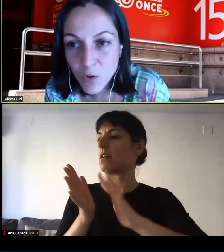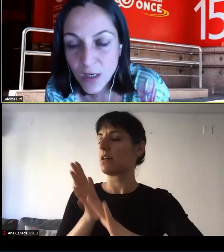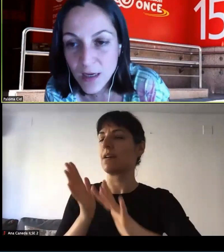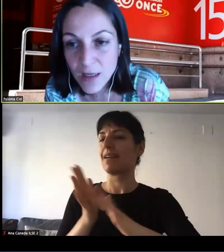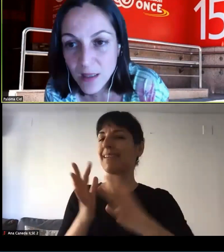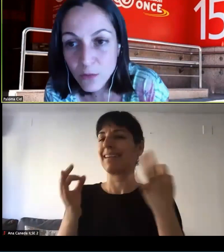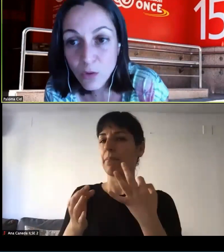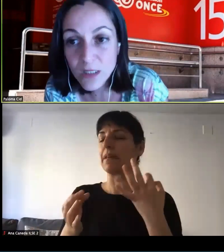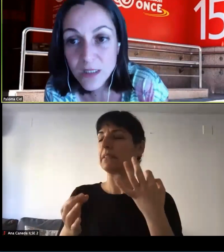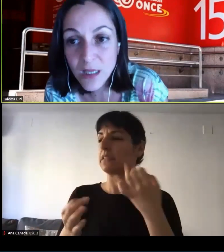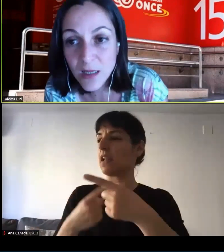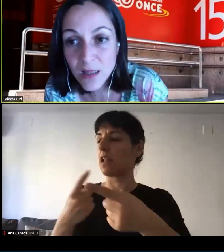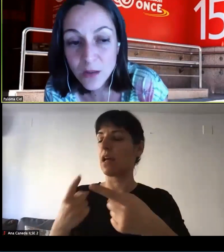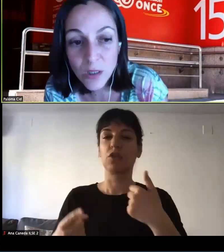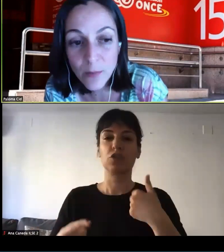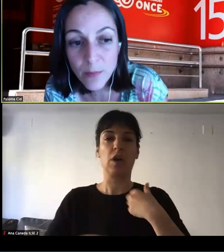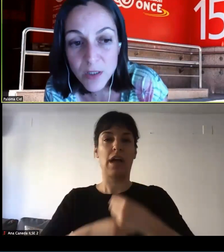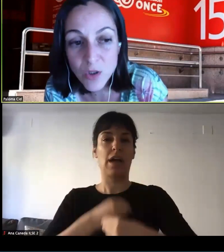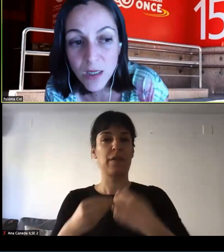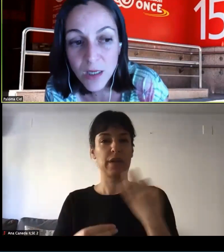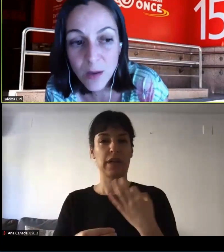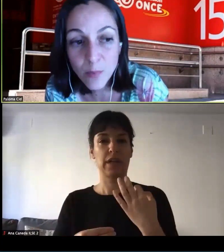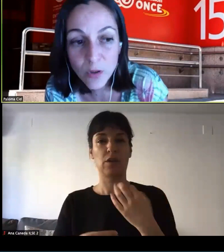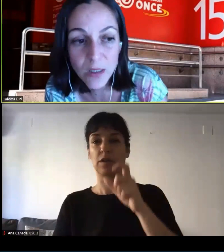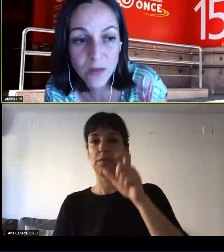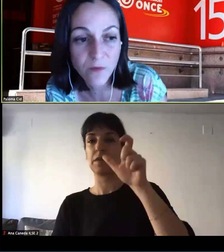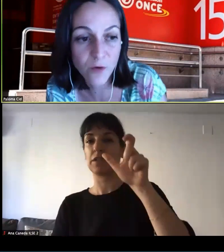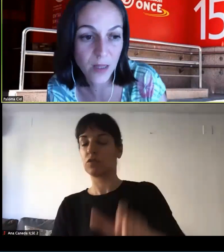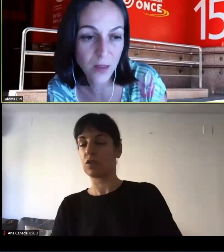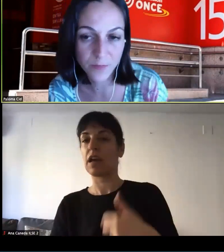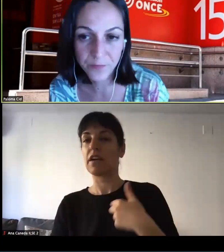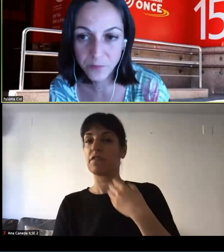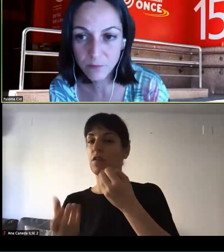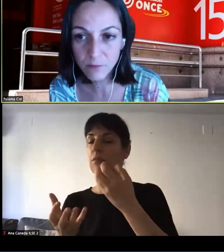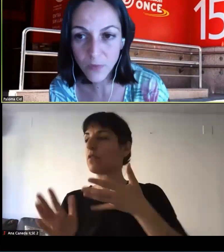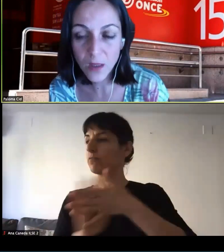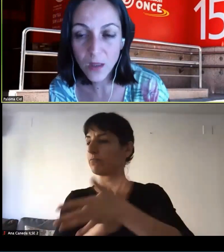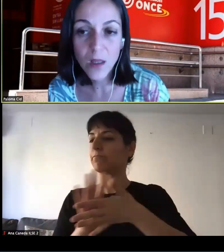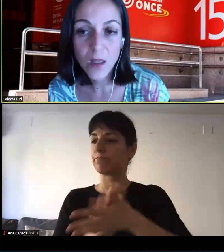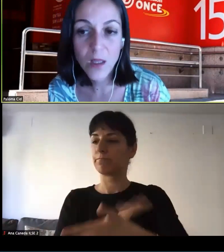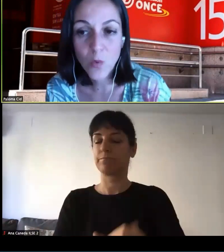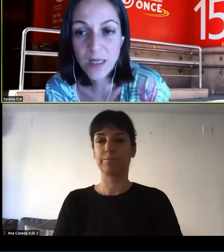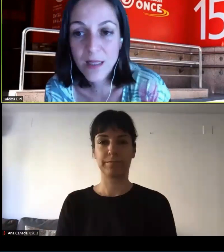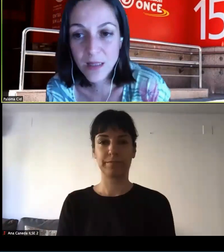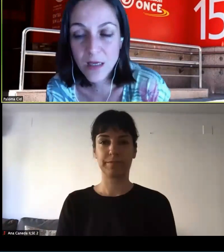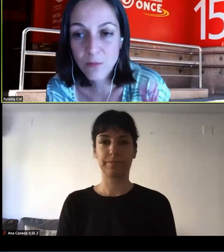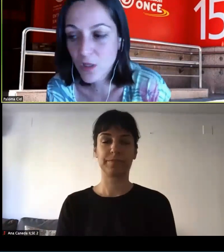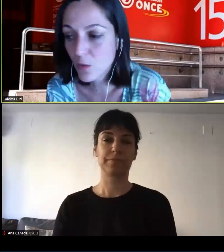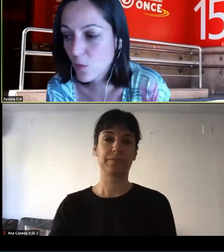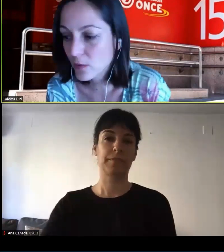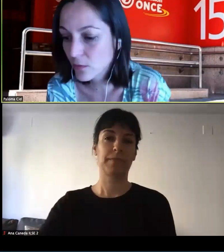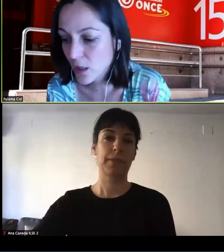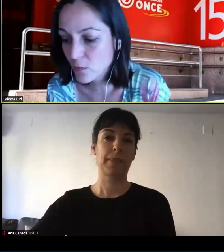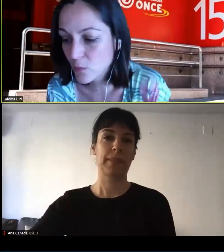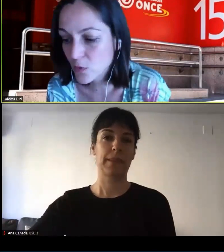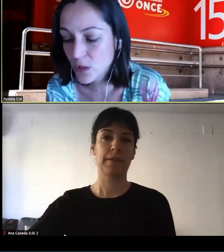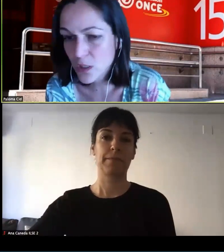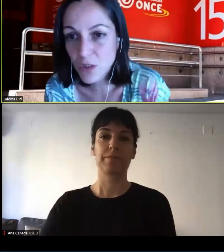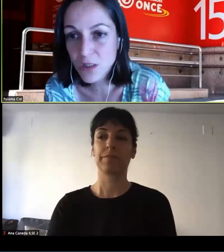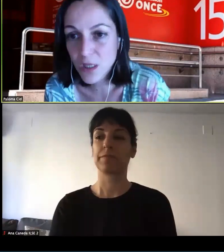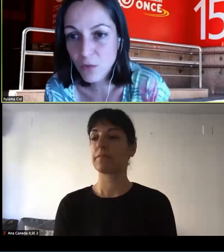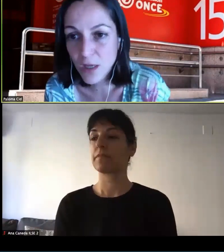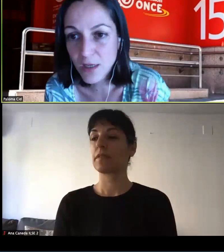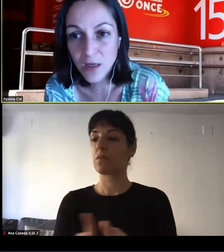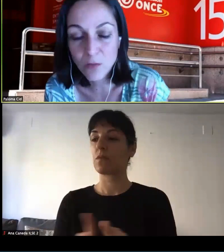estemos realizando o que esté realizando otra persona que aporten información. Igual que decíamos que cuando llegamos tenemos